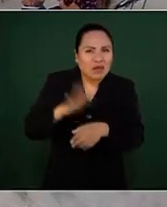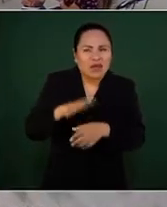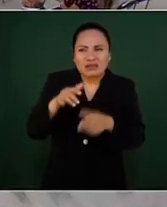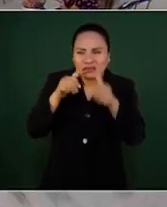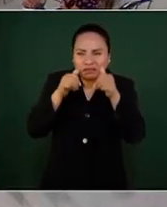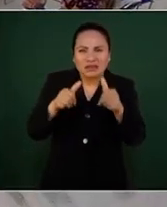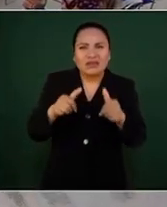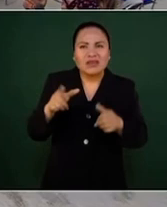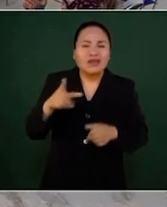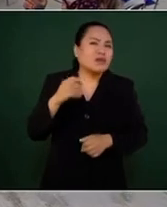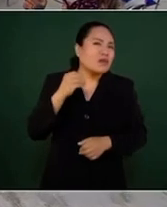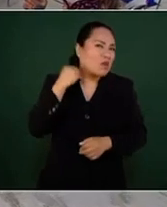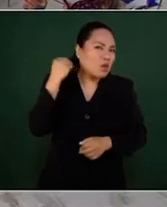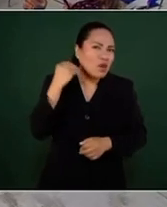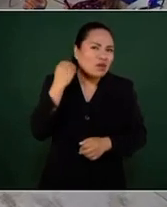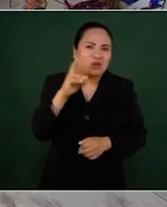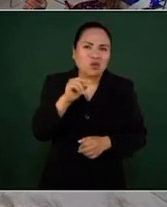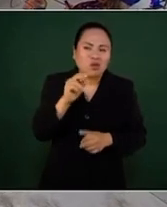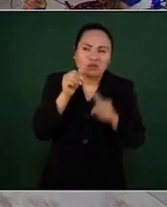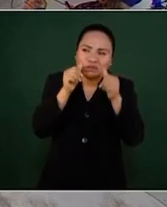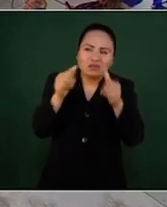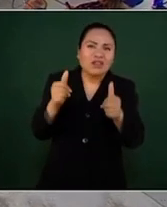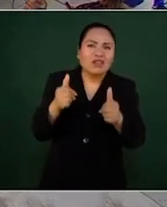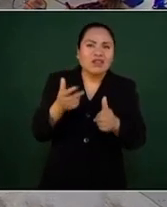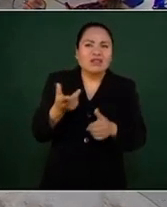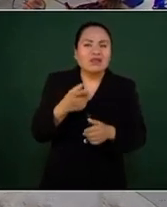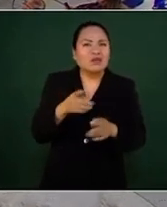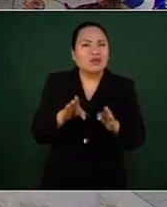de los abogados